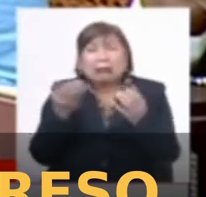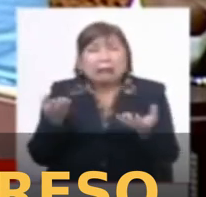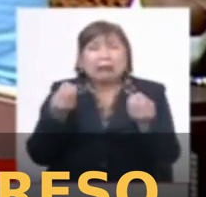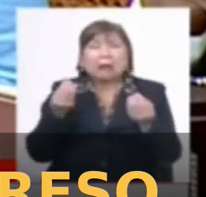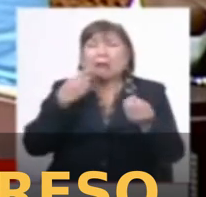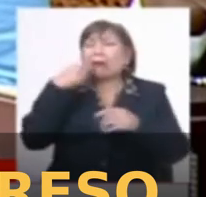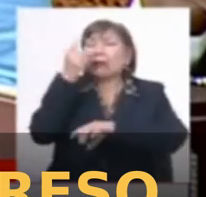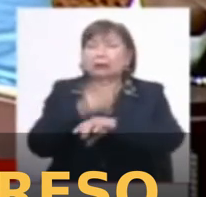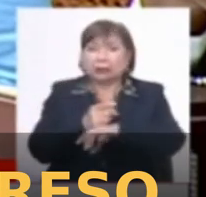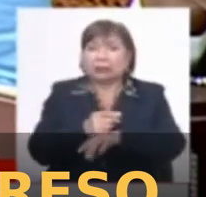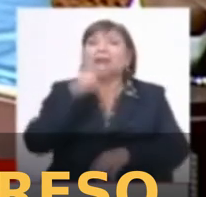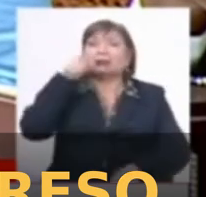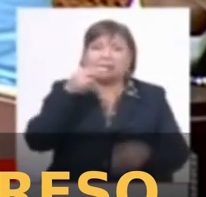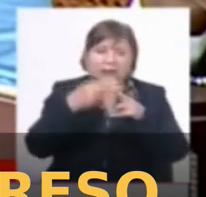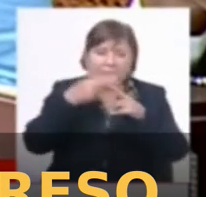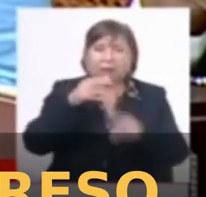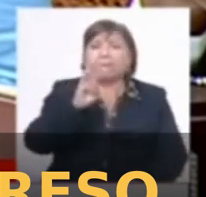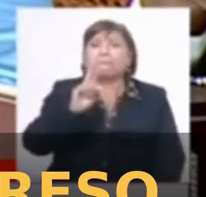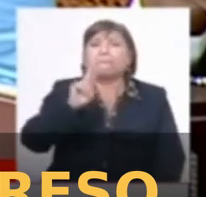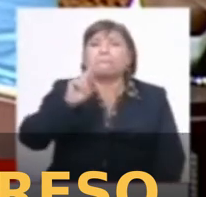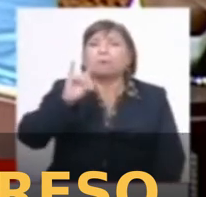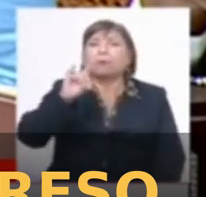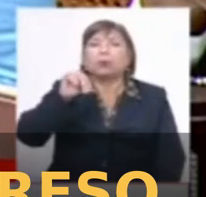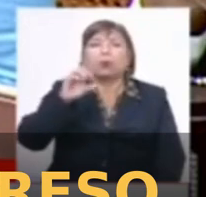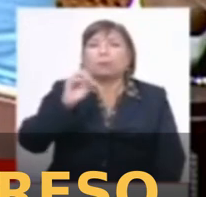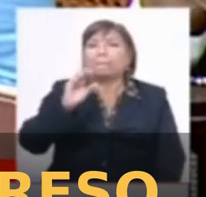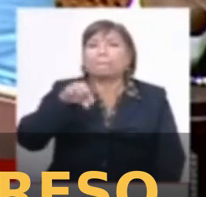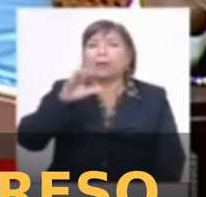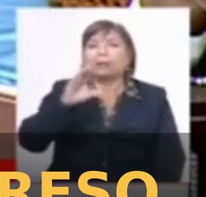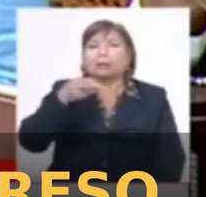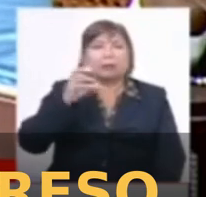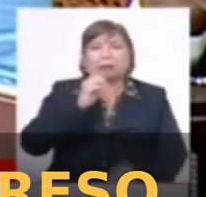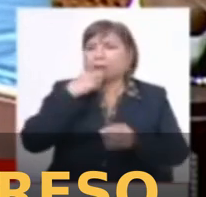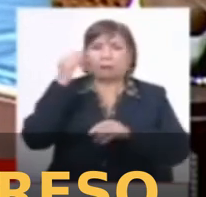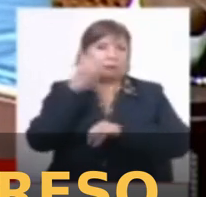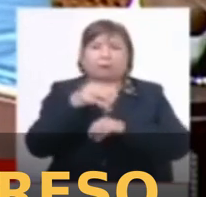cómo denunciar, se llama Bruno Pacheco. Yo no he acusado a Bruno Pacheco de